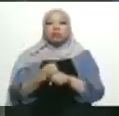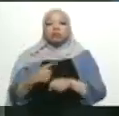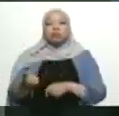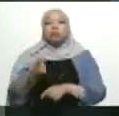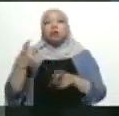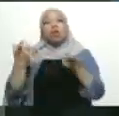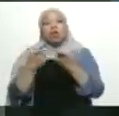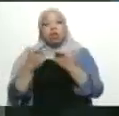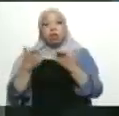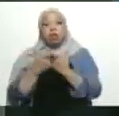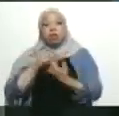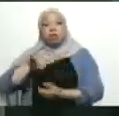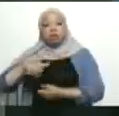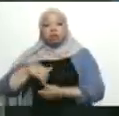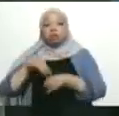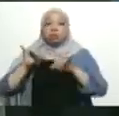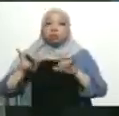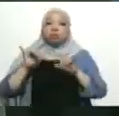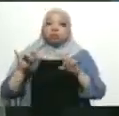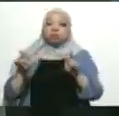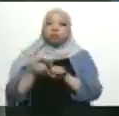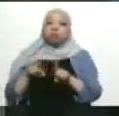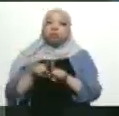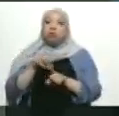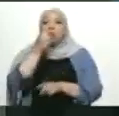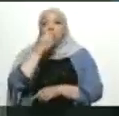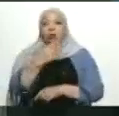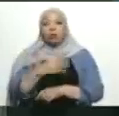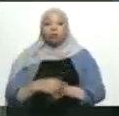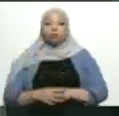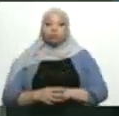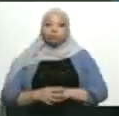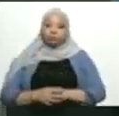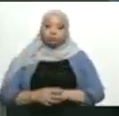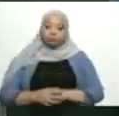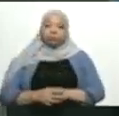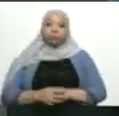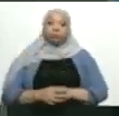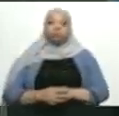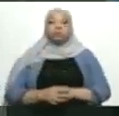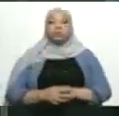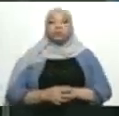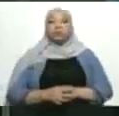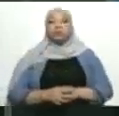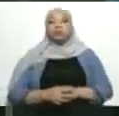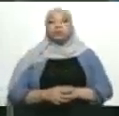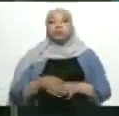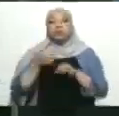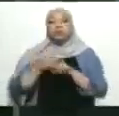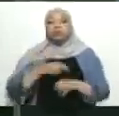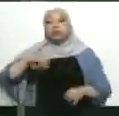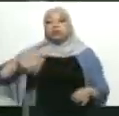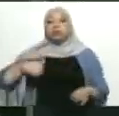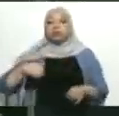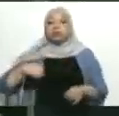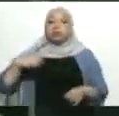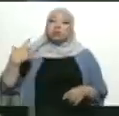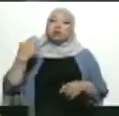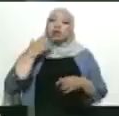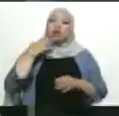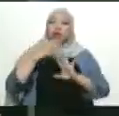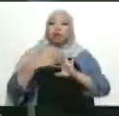guerra. Usted vino a marchar para decirnos, bueno, quizás me coñeten con ustedes, pero aquí estoy con ustedes dando el